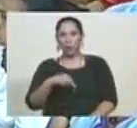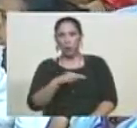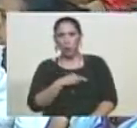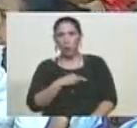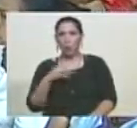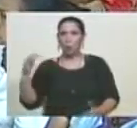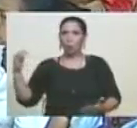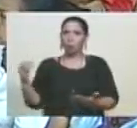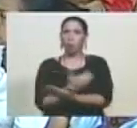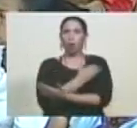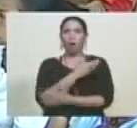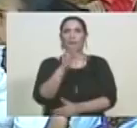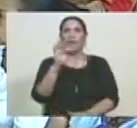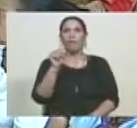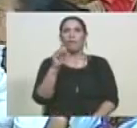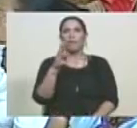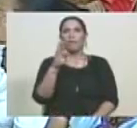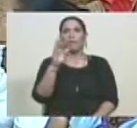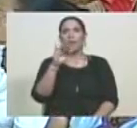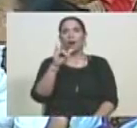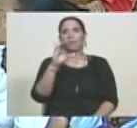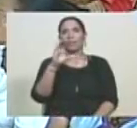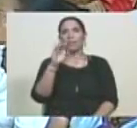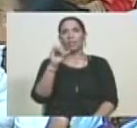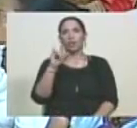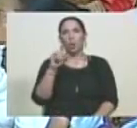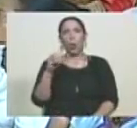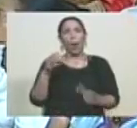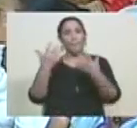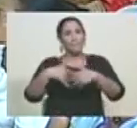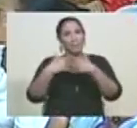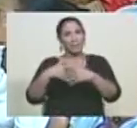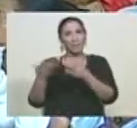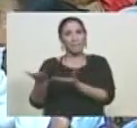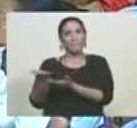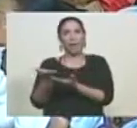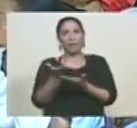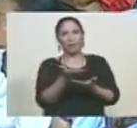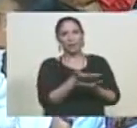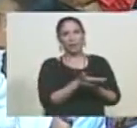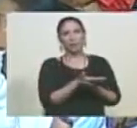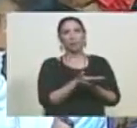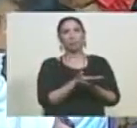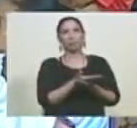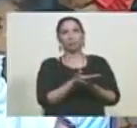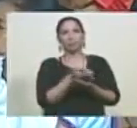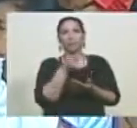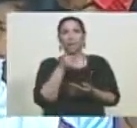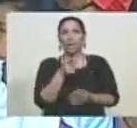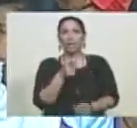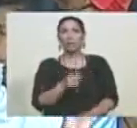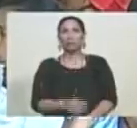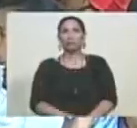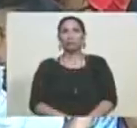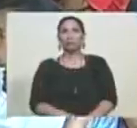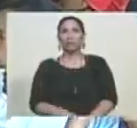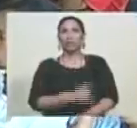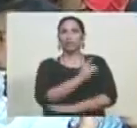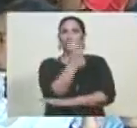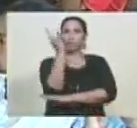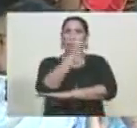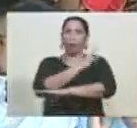desalojaron a Fabricio Ojeda, una empresa maderera que hizo un daño ambiental incalculable.